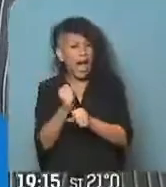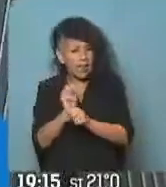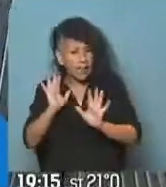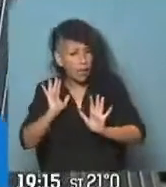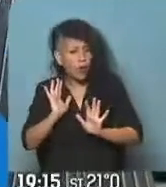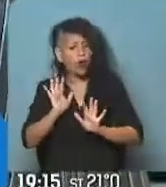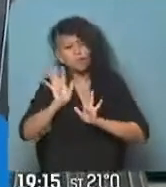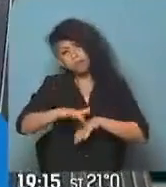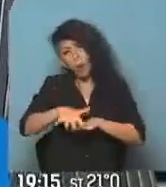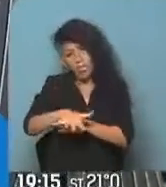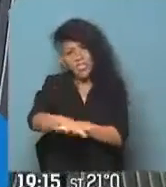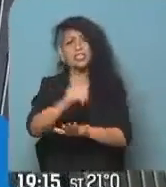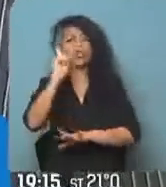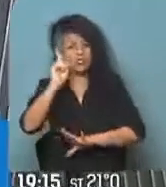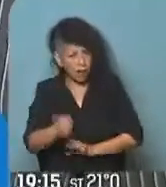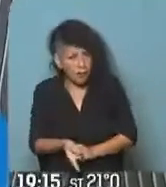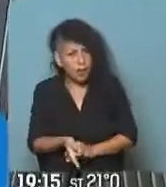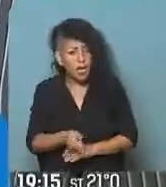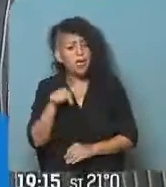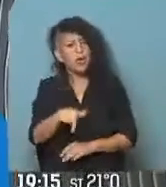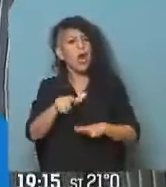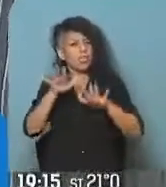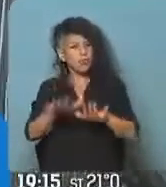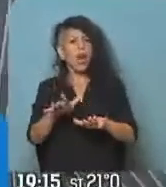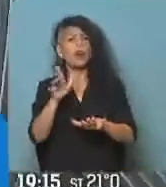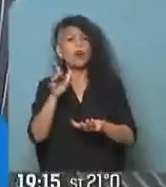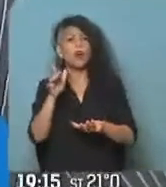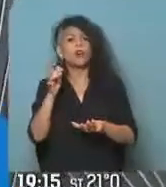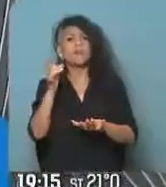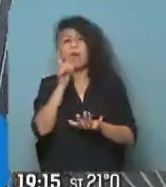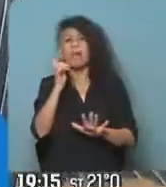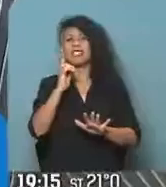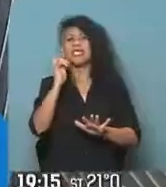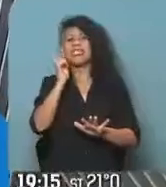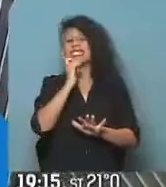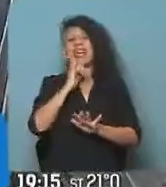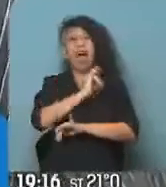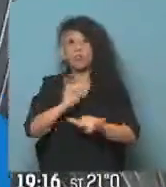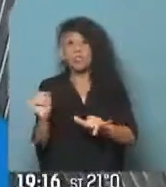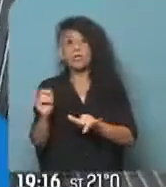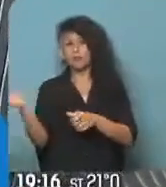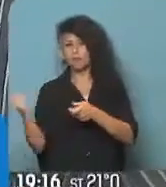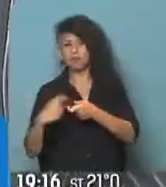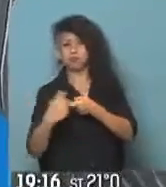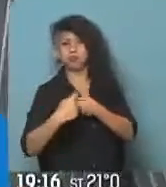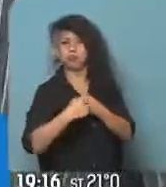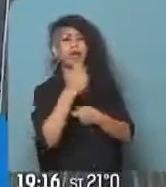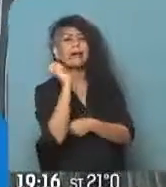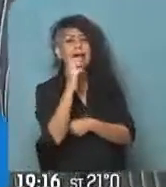que esté convocado, ese paro va a tener la adhesión no solamente de las dos CTA del Frente